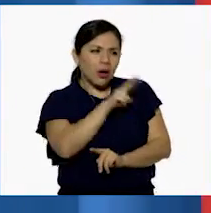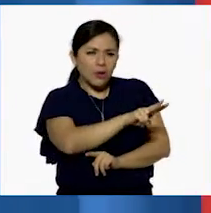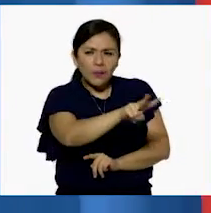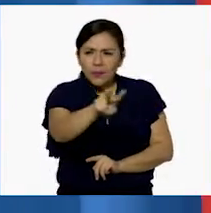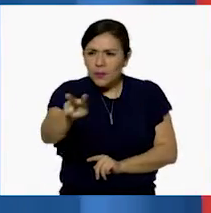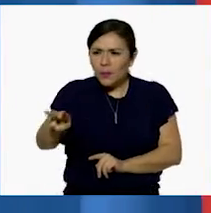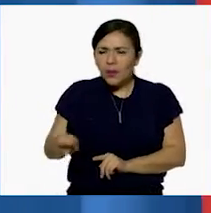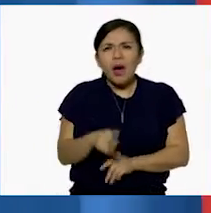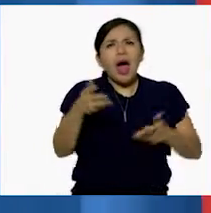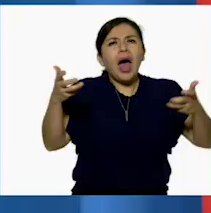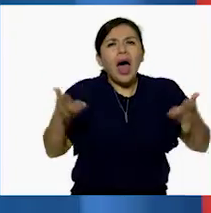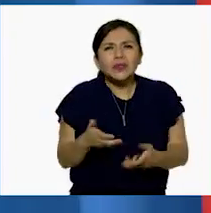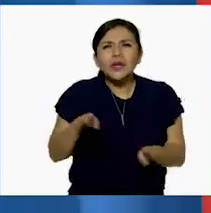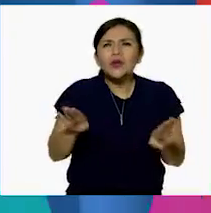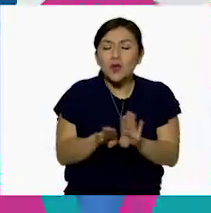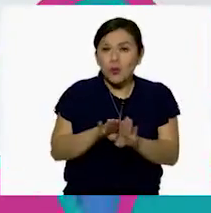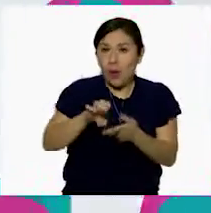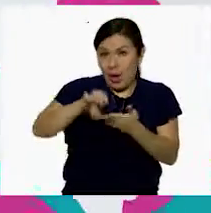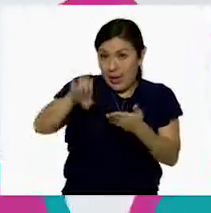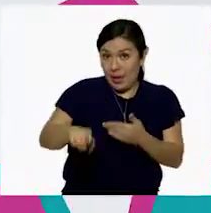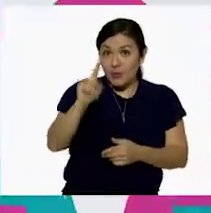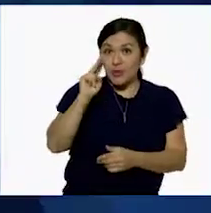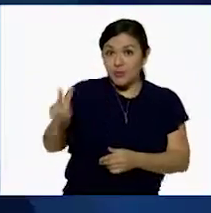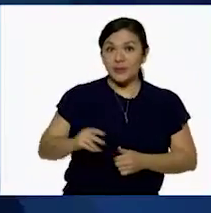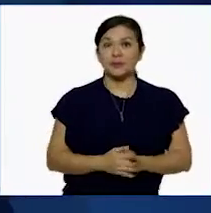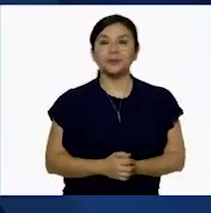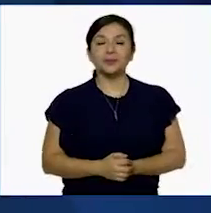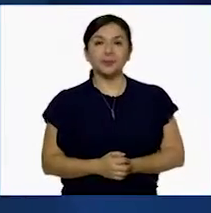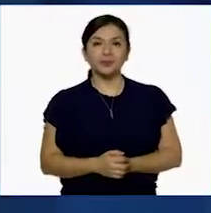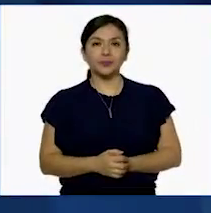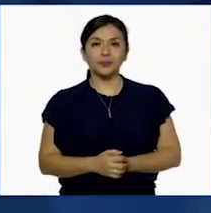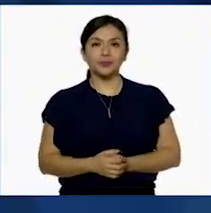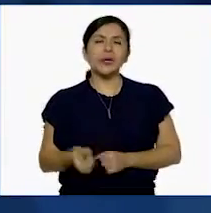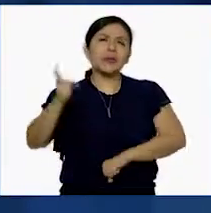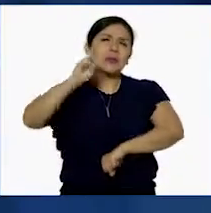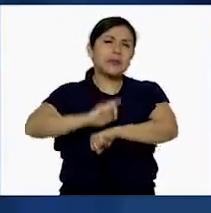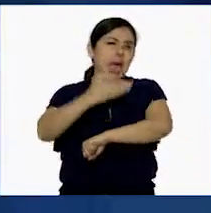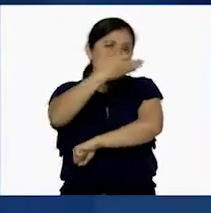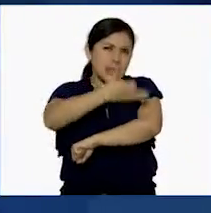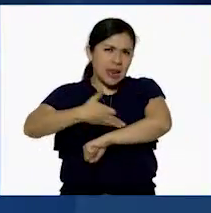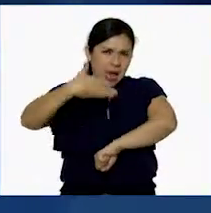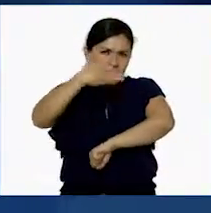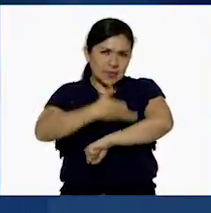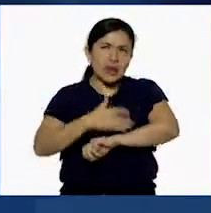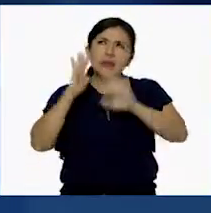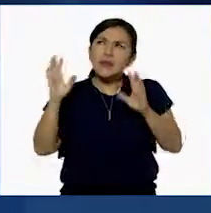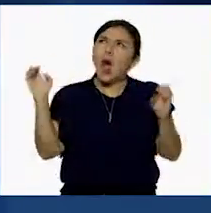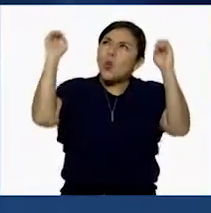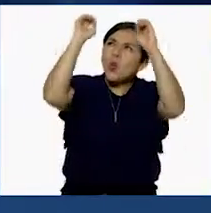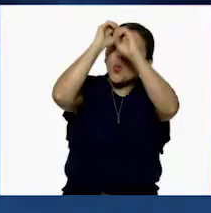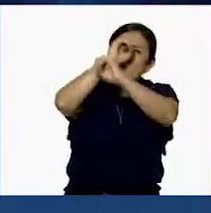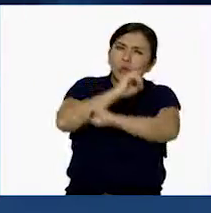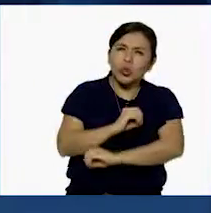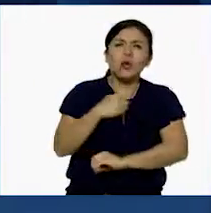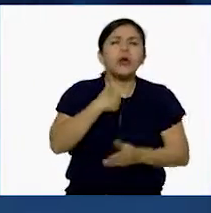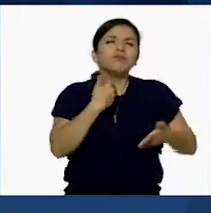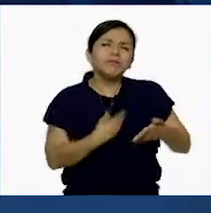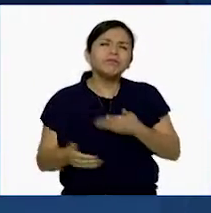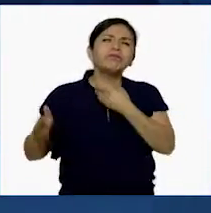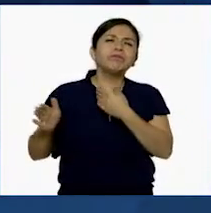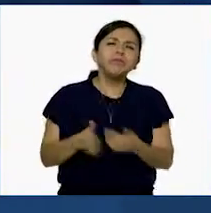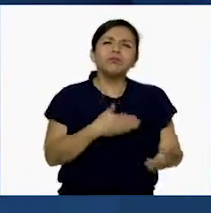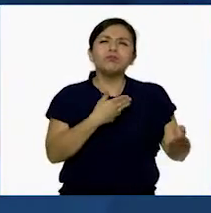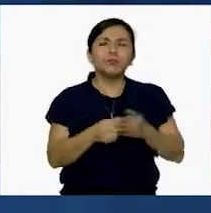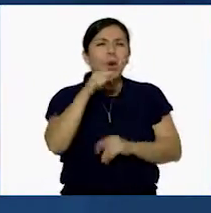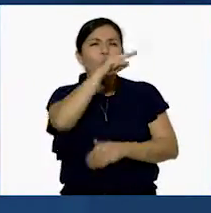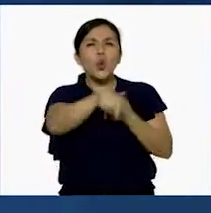las acciones. Por ejemplo, miren. Al atardecer, cuando ya estaba oscuro, me dirigía hacia aquella parte